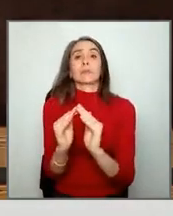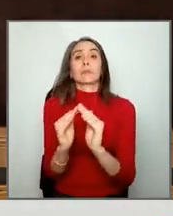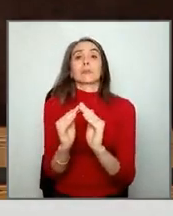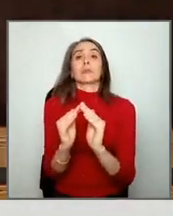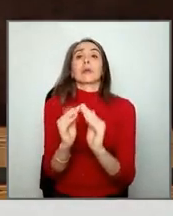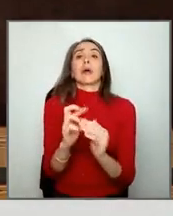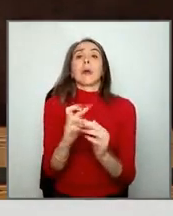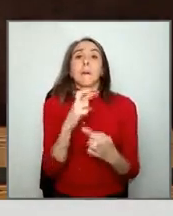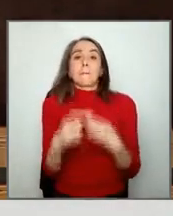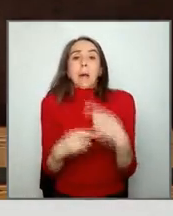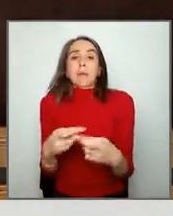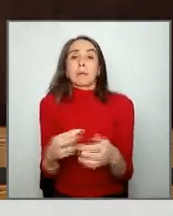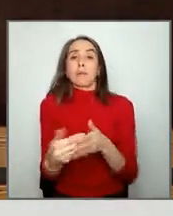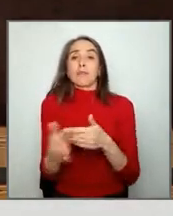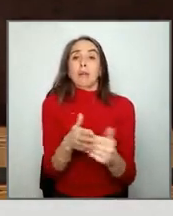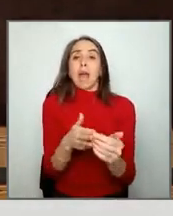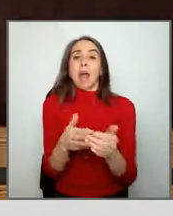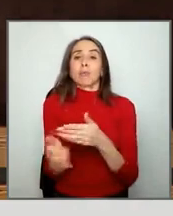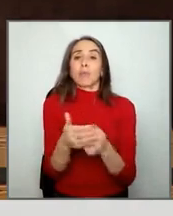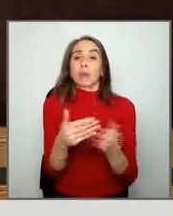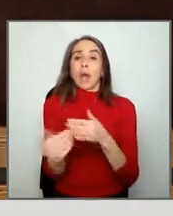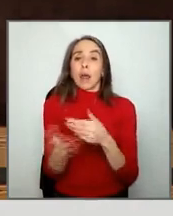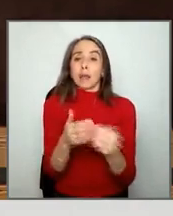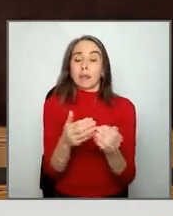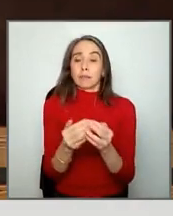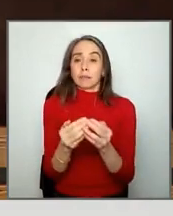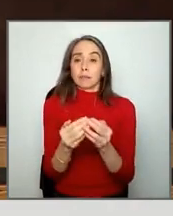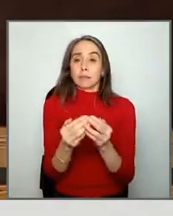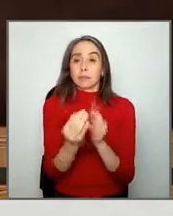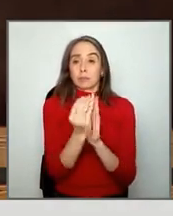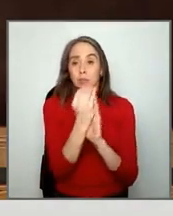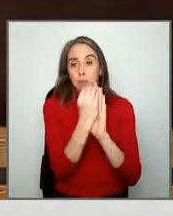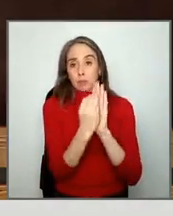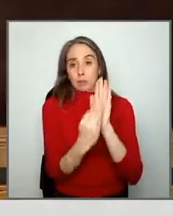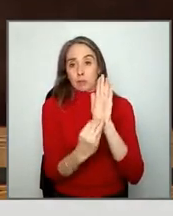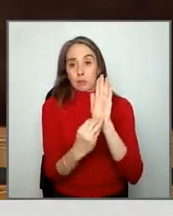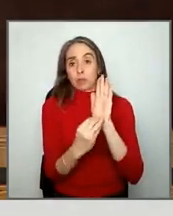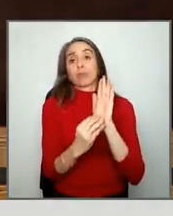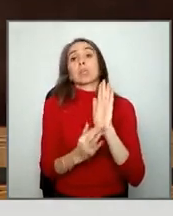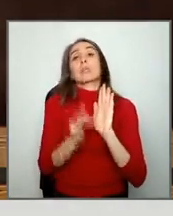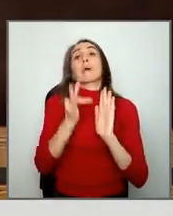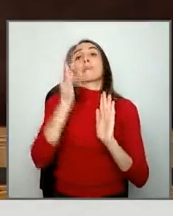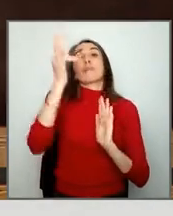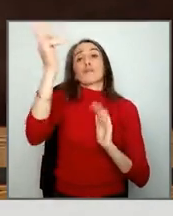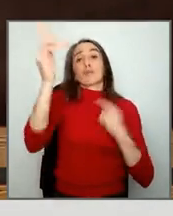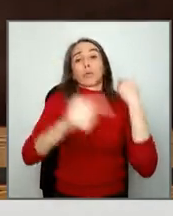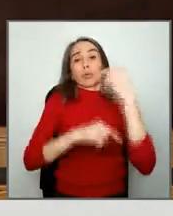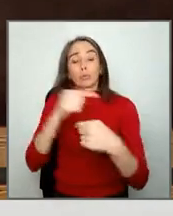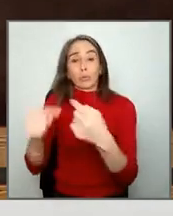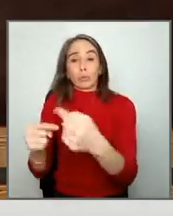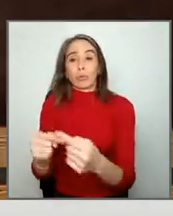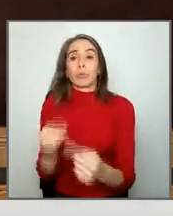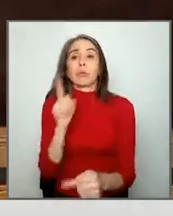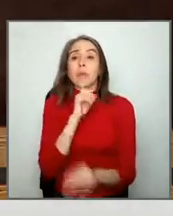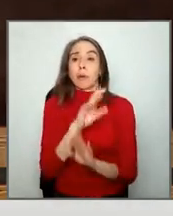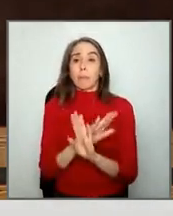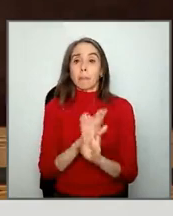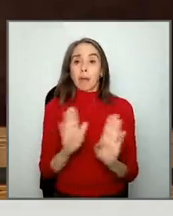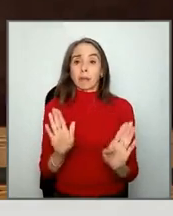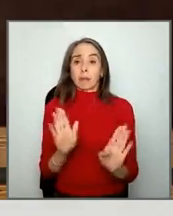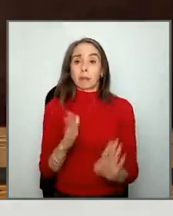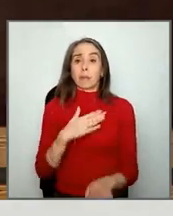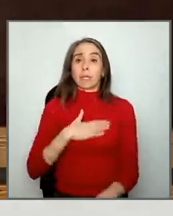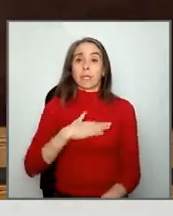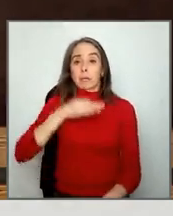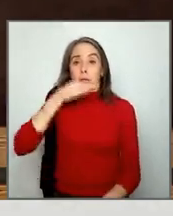natural como los que están por venir para terminar Quiero agradecer